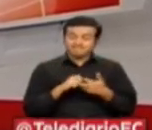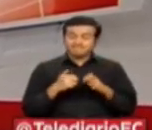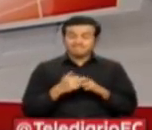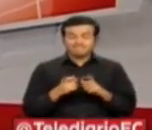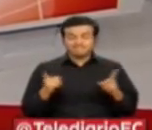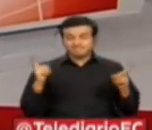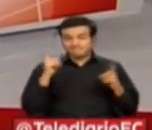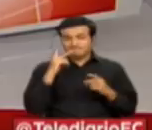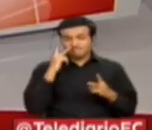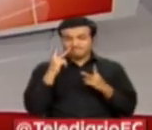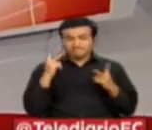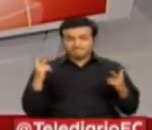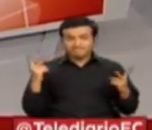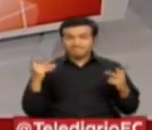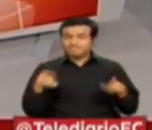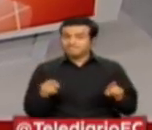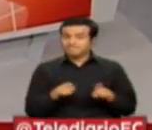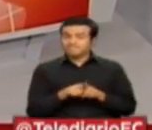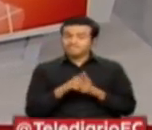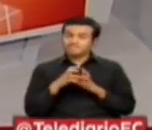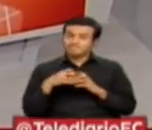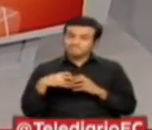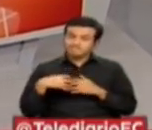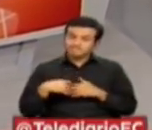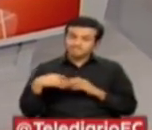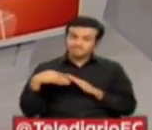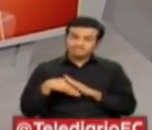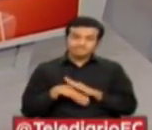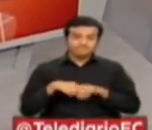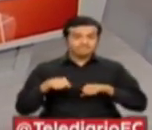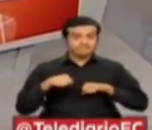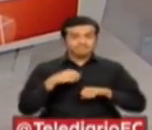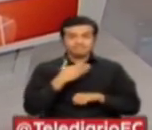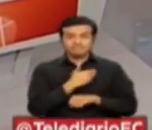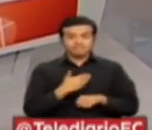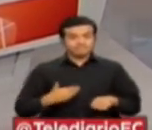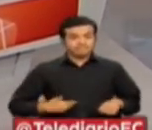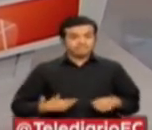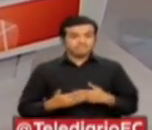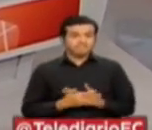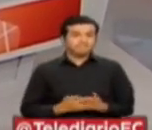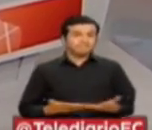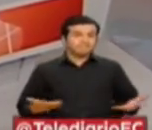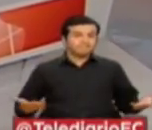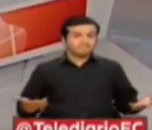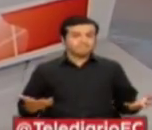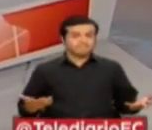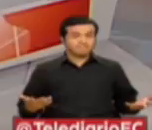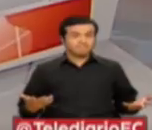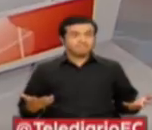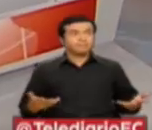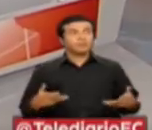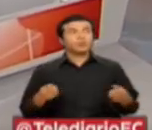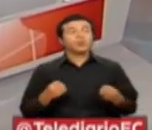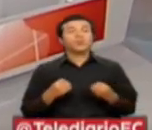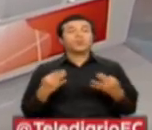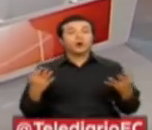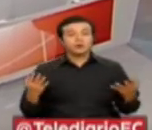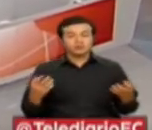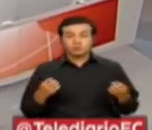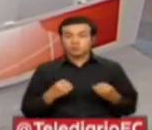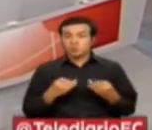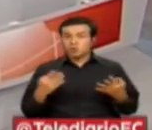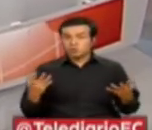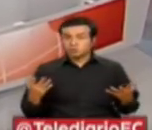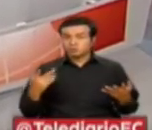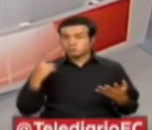ha sido lo que ha derivado también en este descenso en la calificación a la gestión del presidente. ¿Qué tan pronunciado es el descenso en la calificación